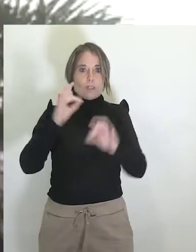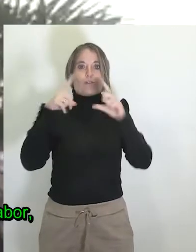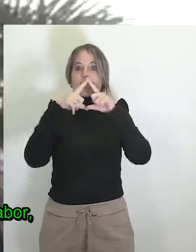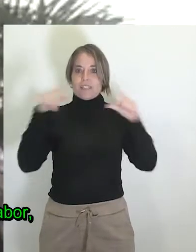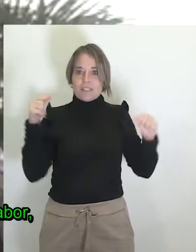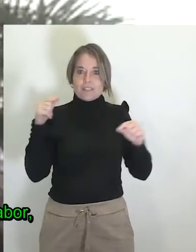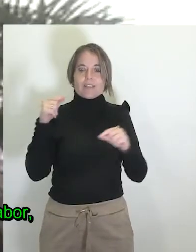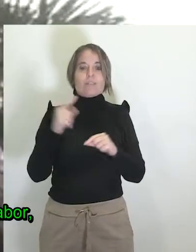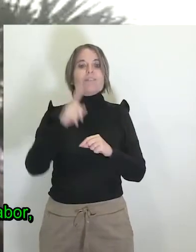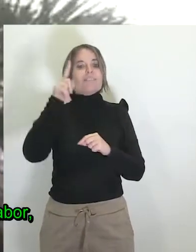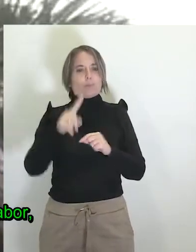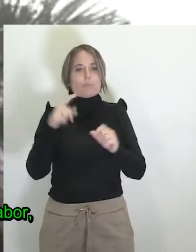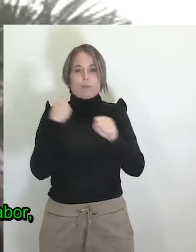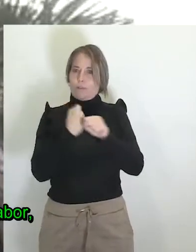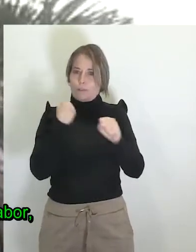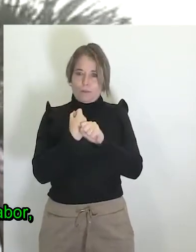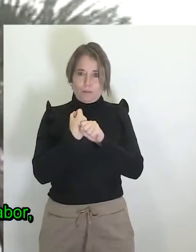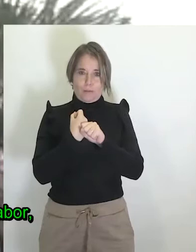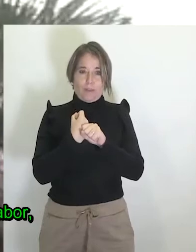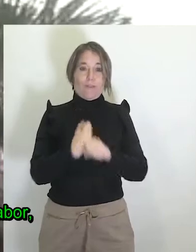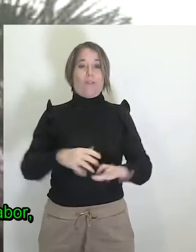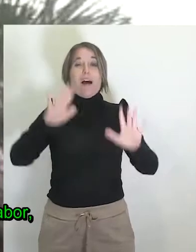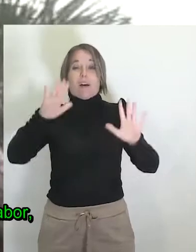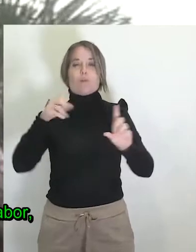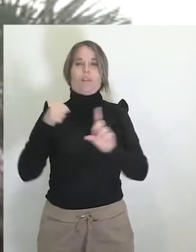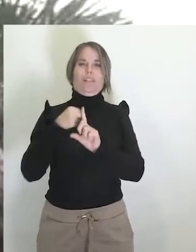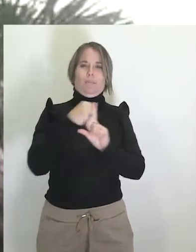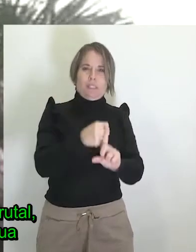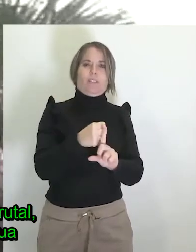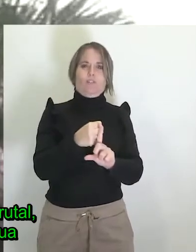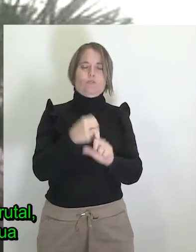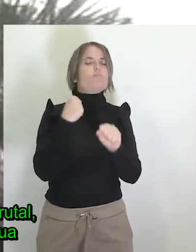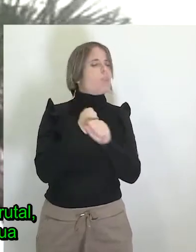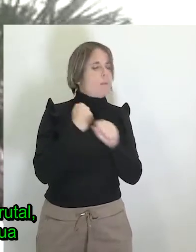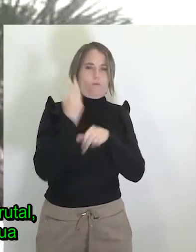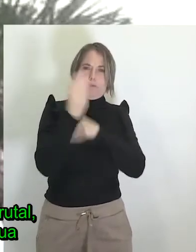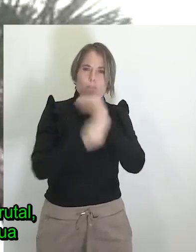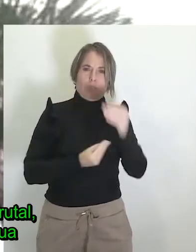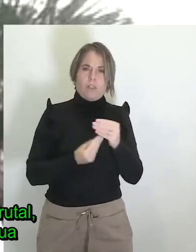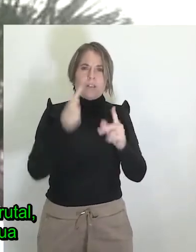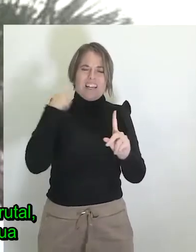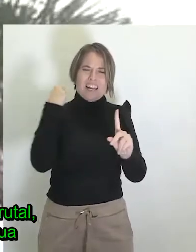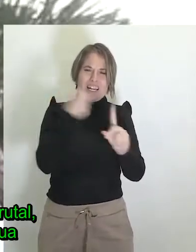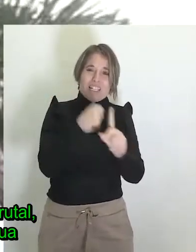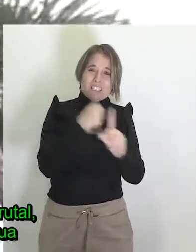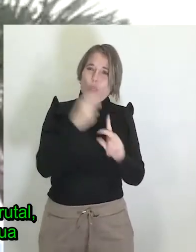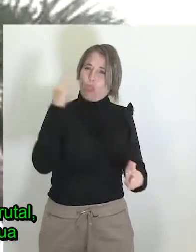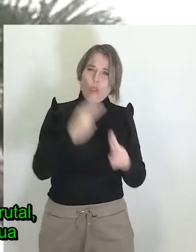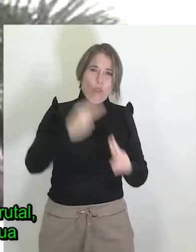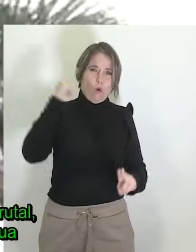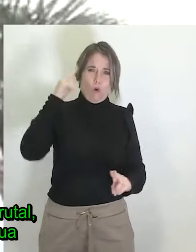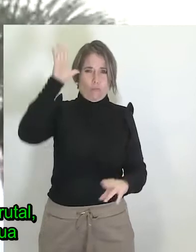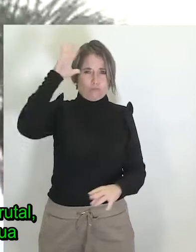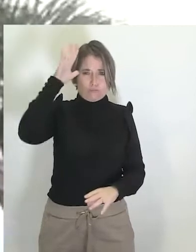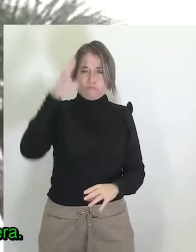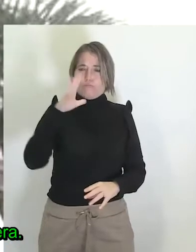Nicaragua también están haciendo esta labor pese a la represión, pese a esta represión que es brutal, porque el pueblo